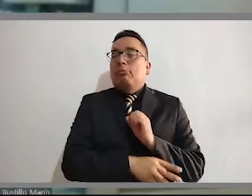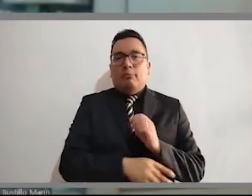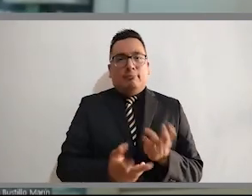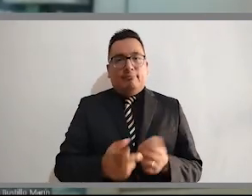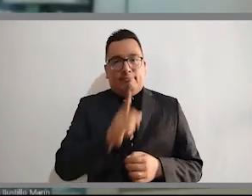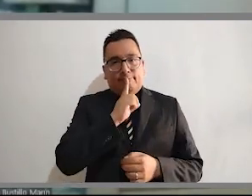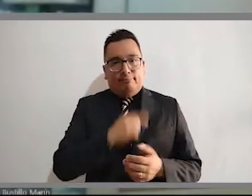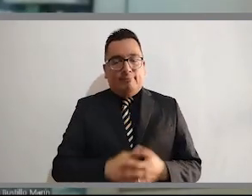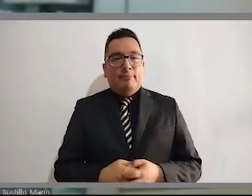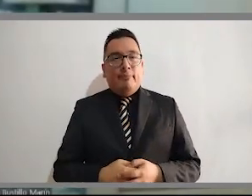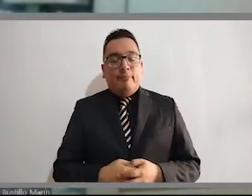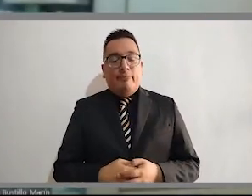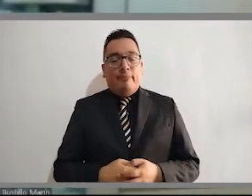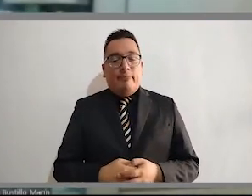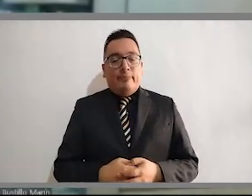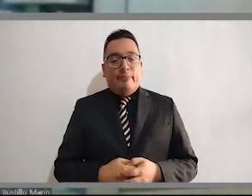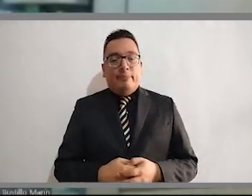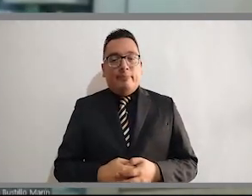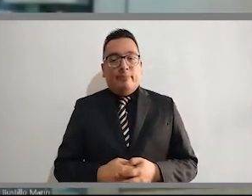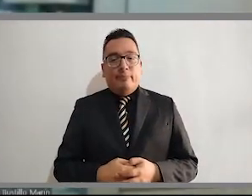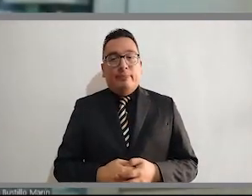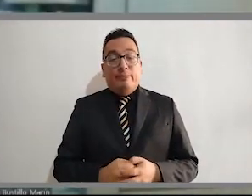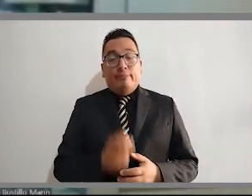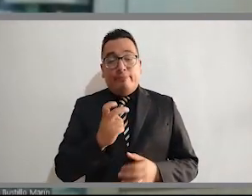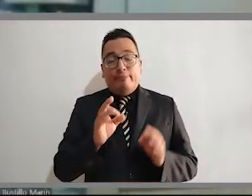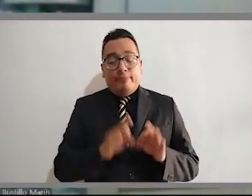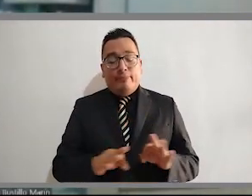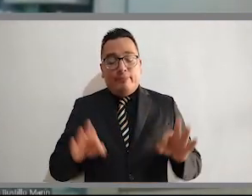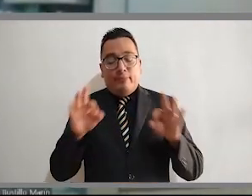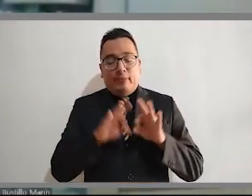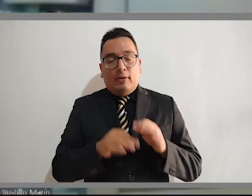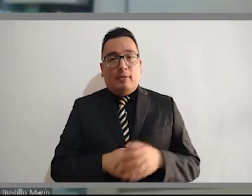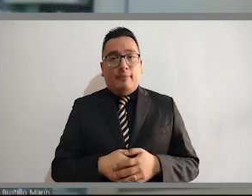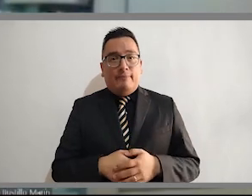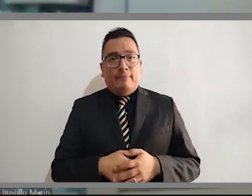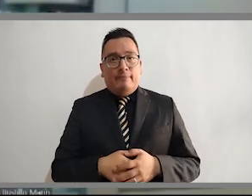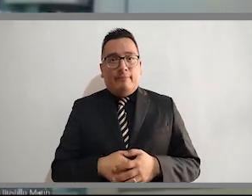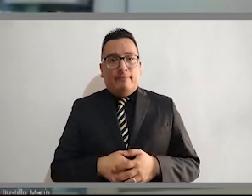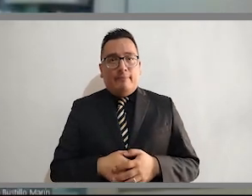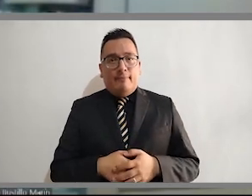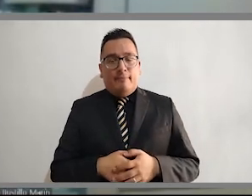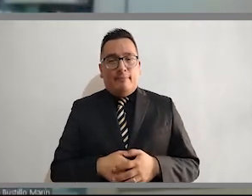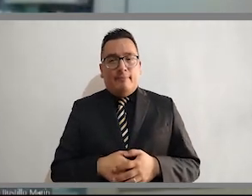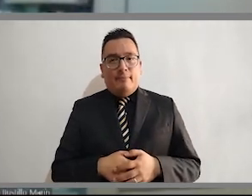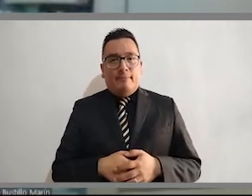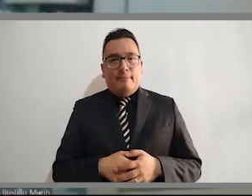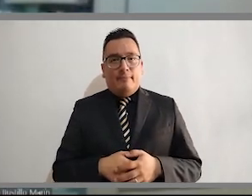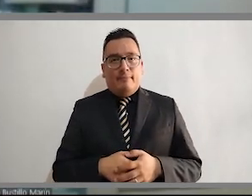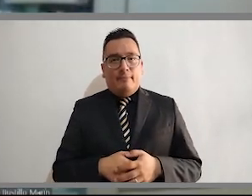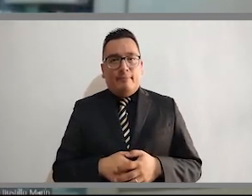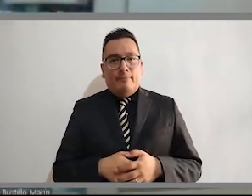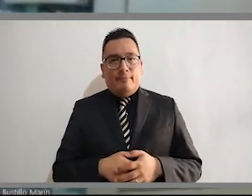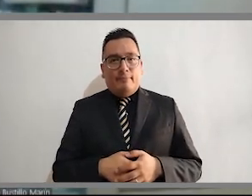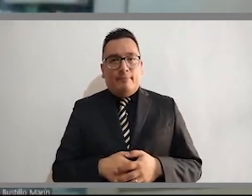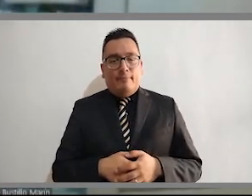Entonces, eso también es otro criterio importantísimo, no revictimizar, buscar no revictimizar.